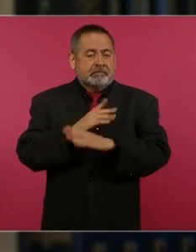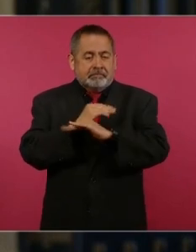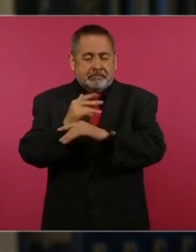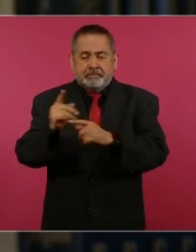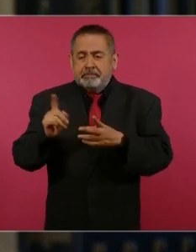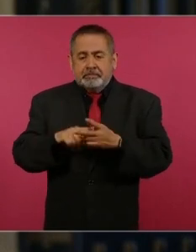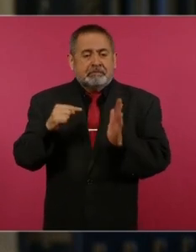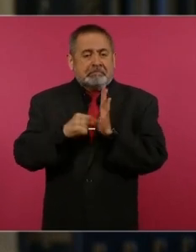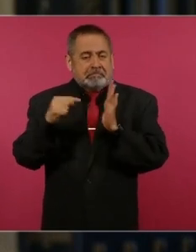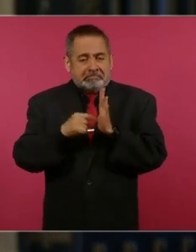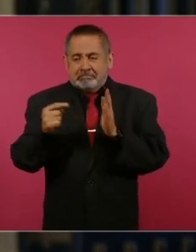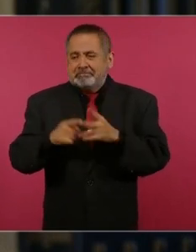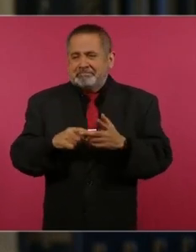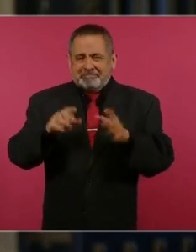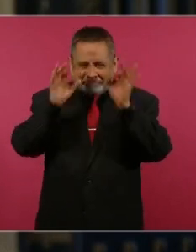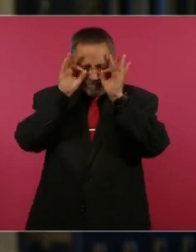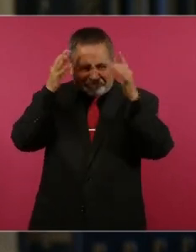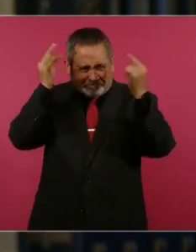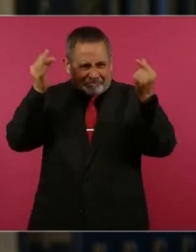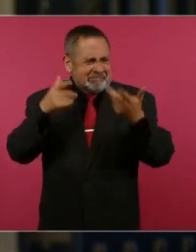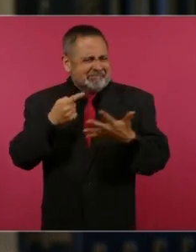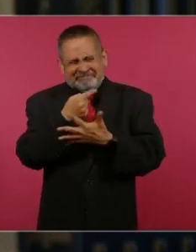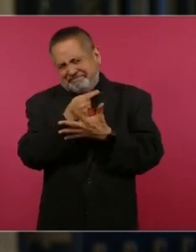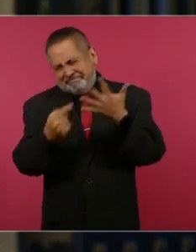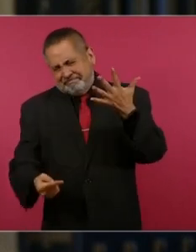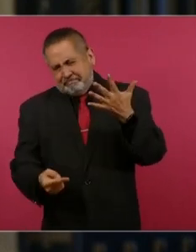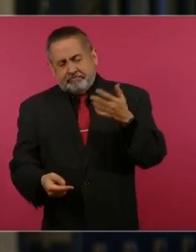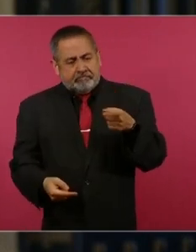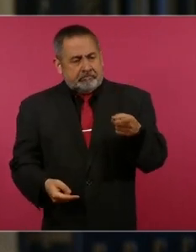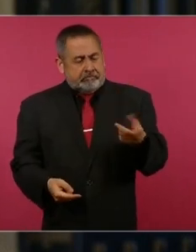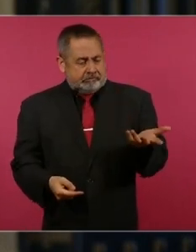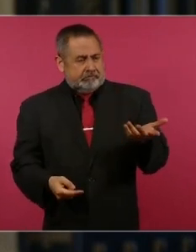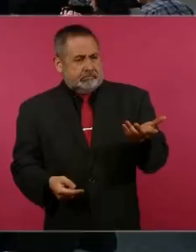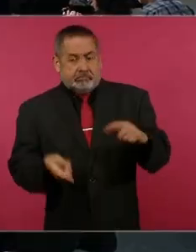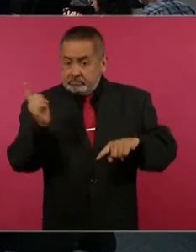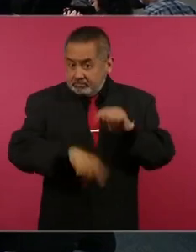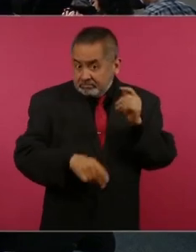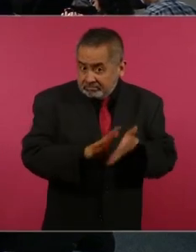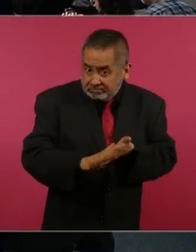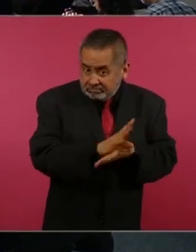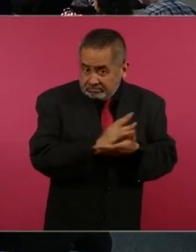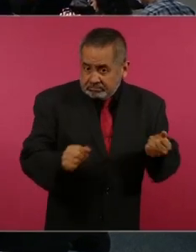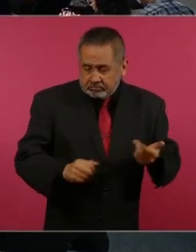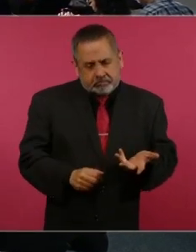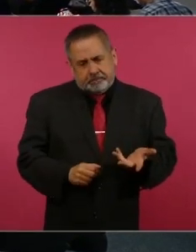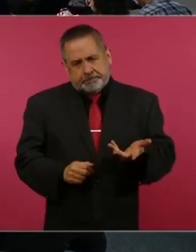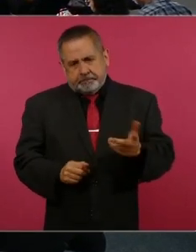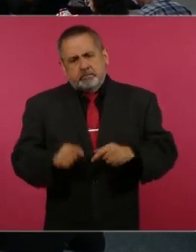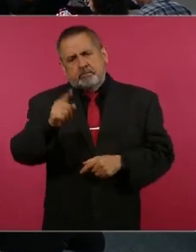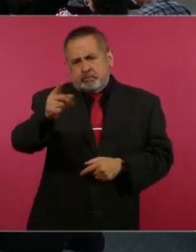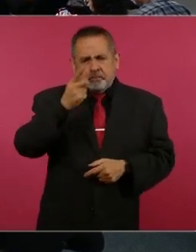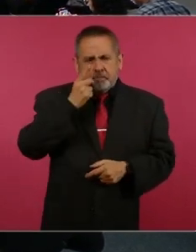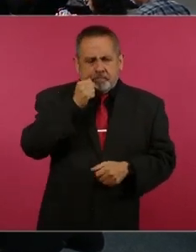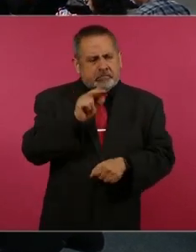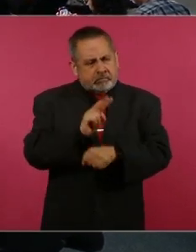pájaros carpinteros y lechuzas. Usted siempre ha pugnado por un equilibrio entre el desarrollo y la